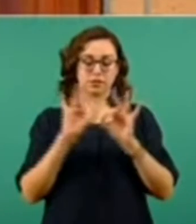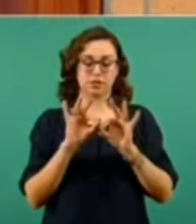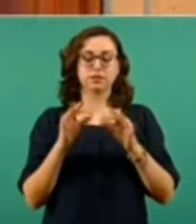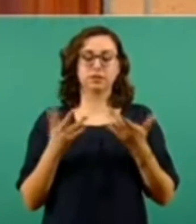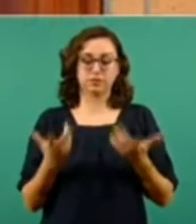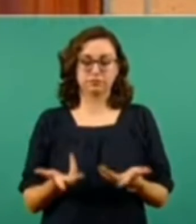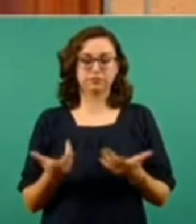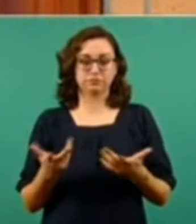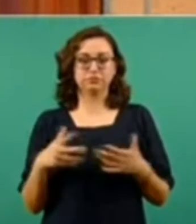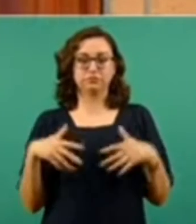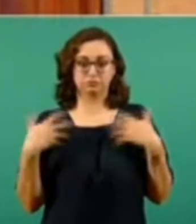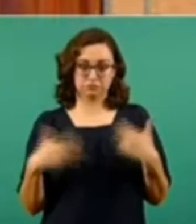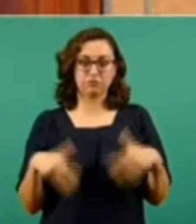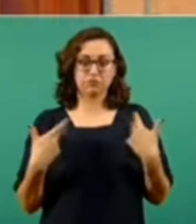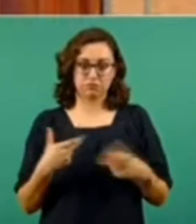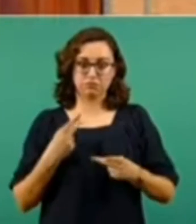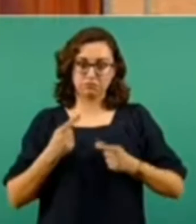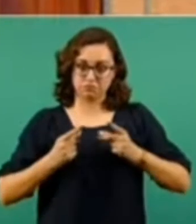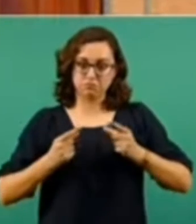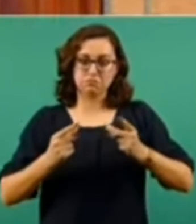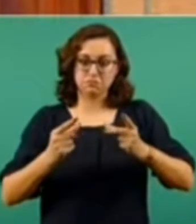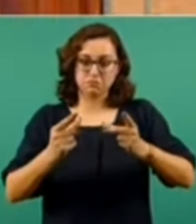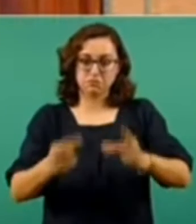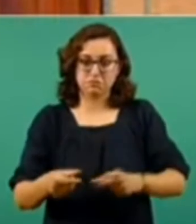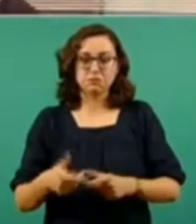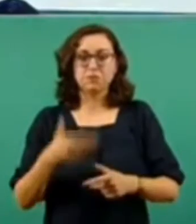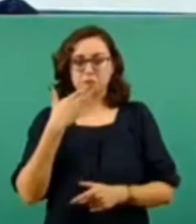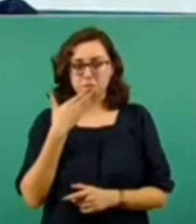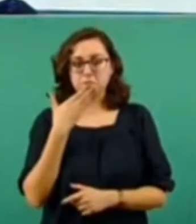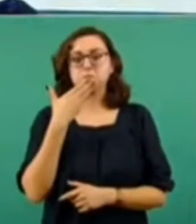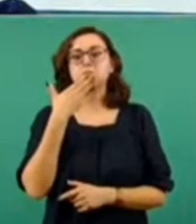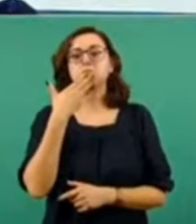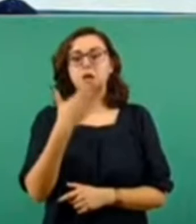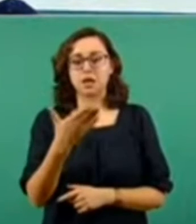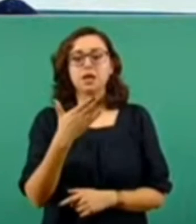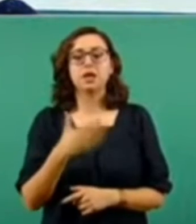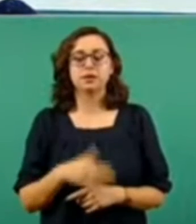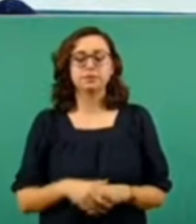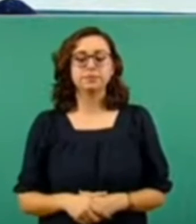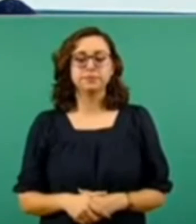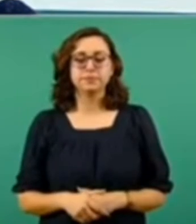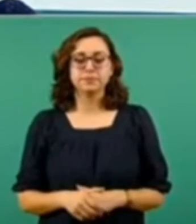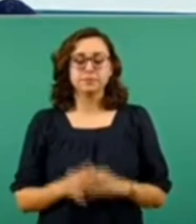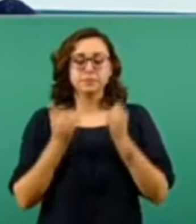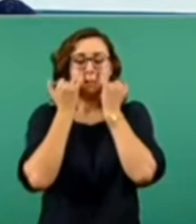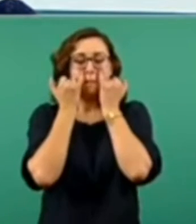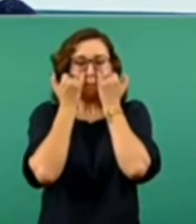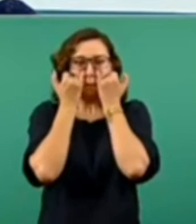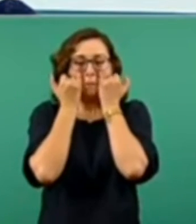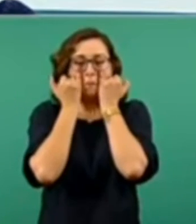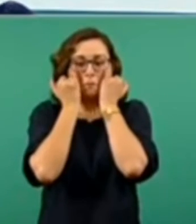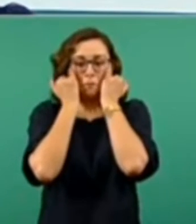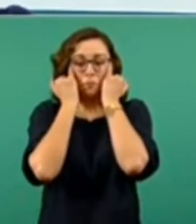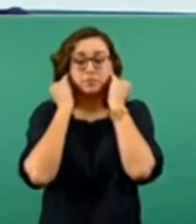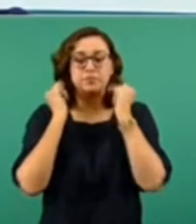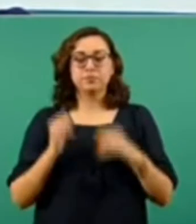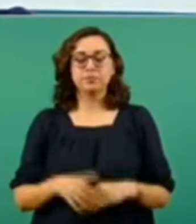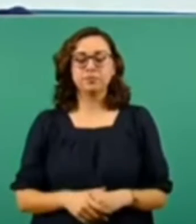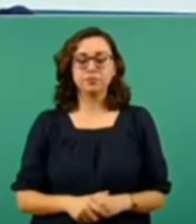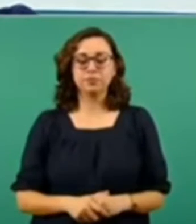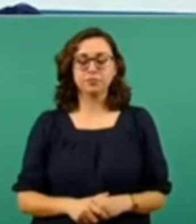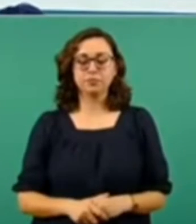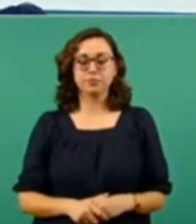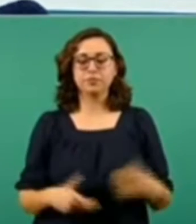de cantidad de dosis, pues es un avance obviamente que hay que también hacer notar. ¿Cuántas de estas más de